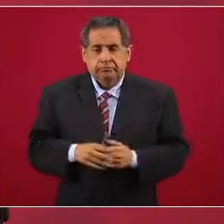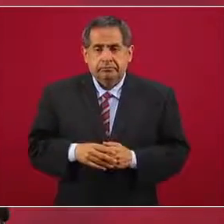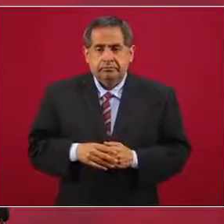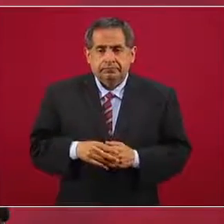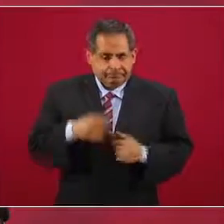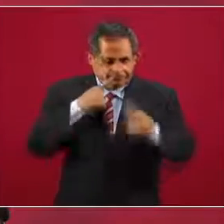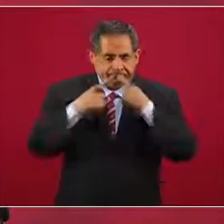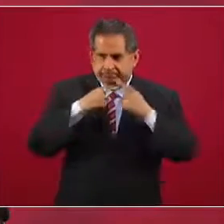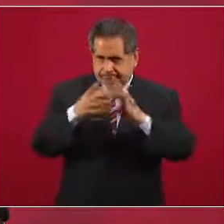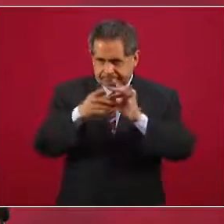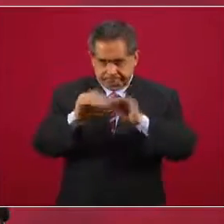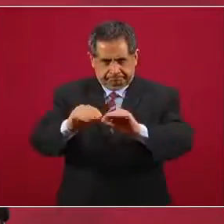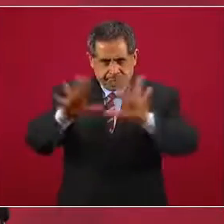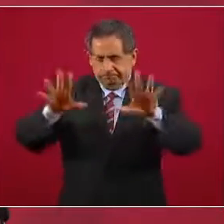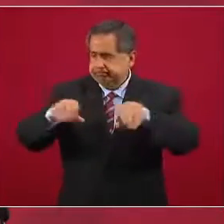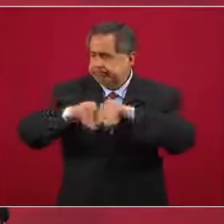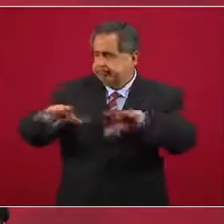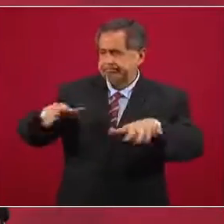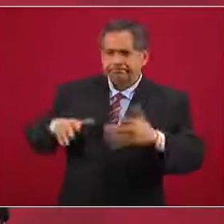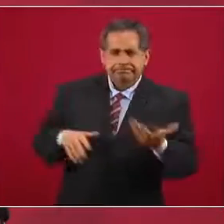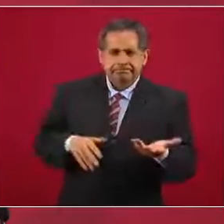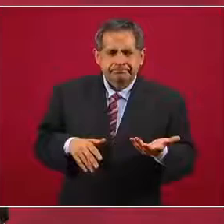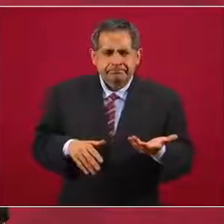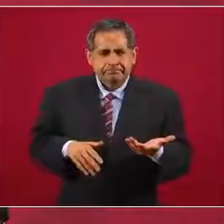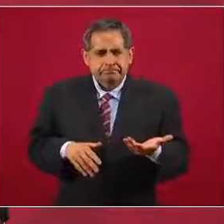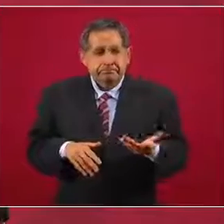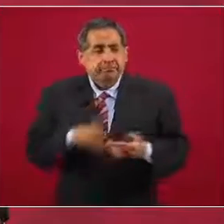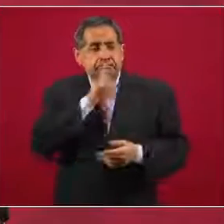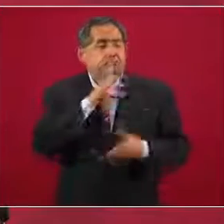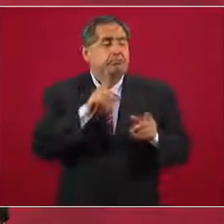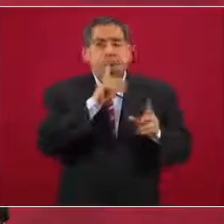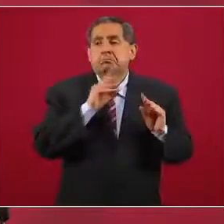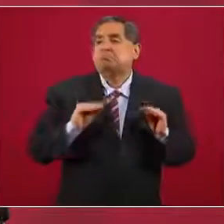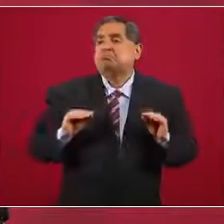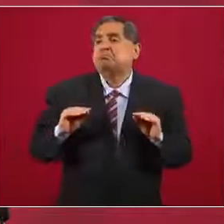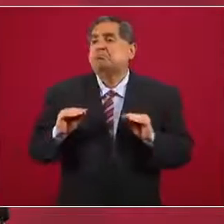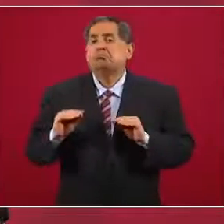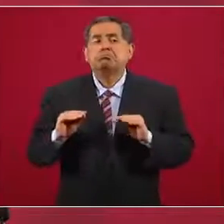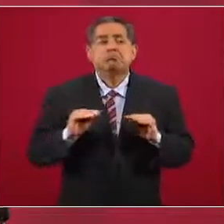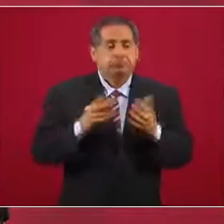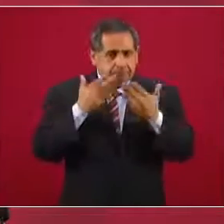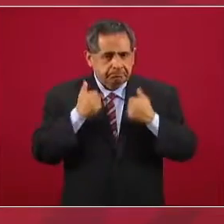también para que se aclare, pues no hay debate, no hay nada,